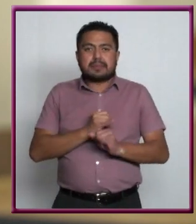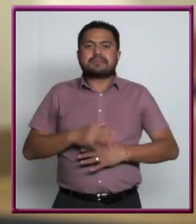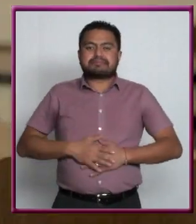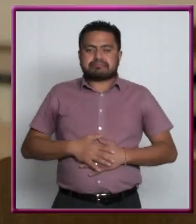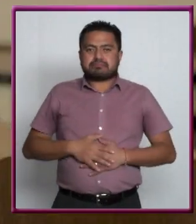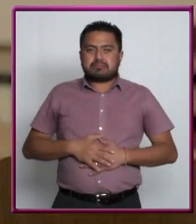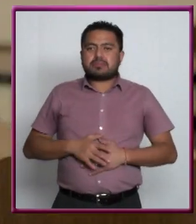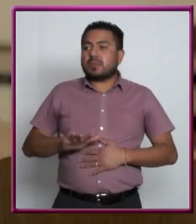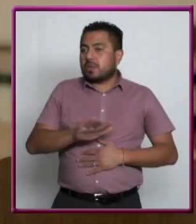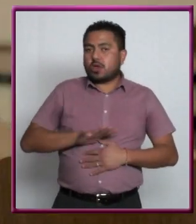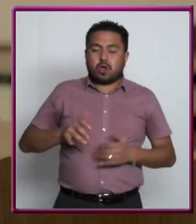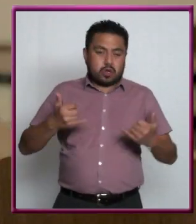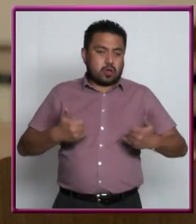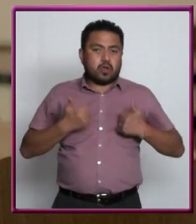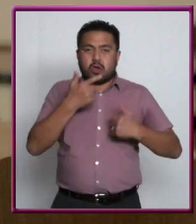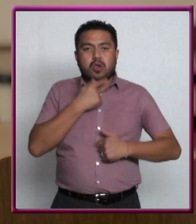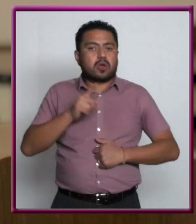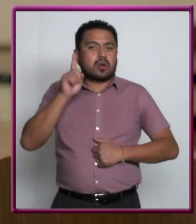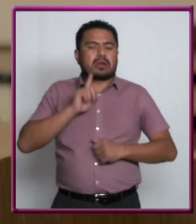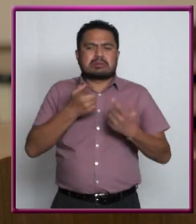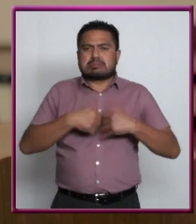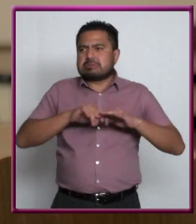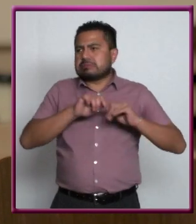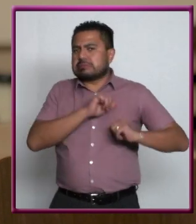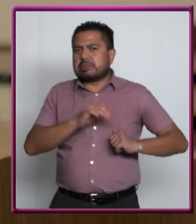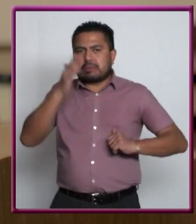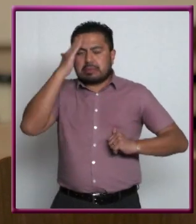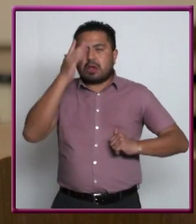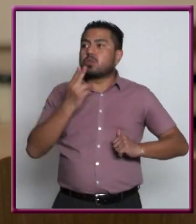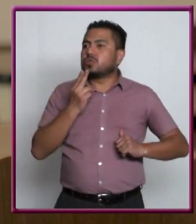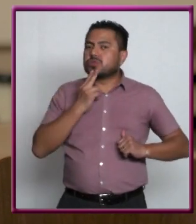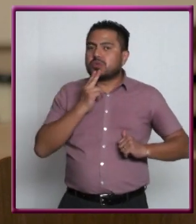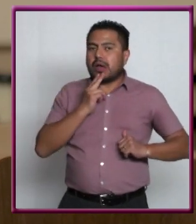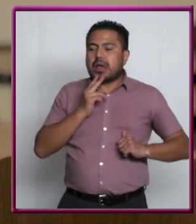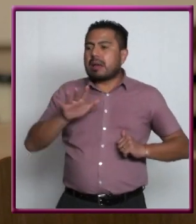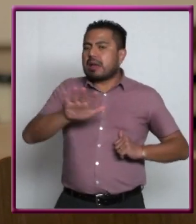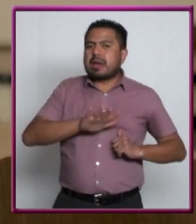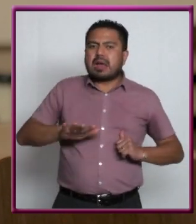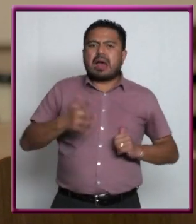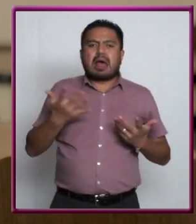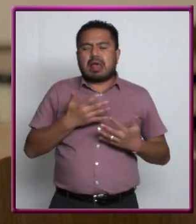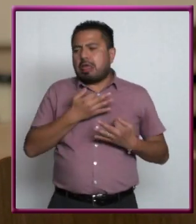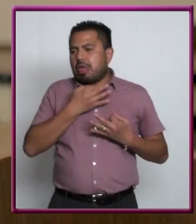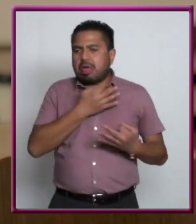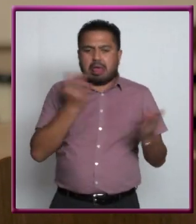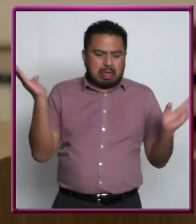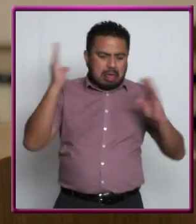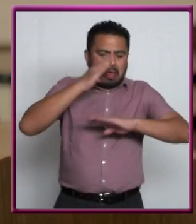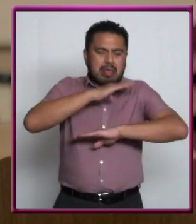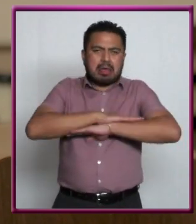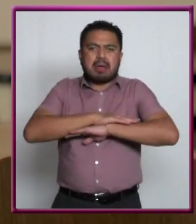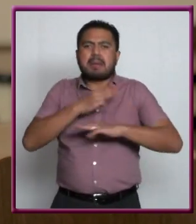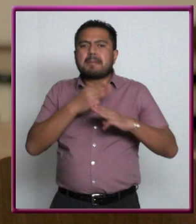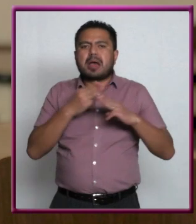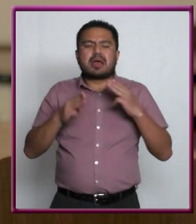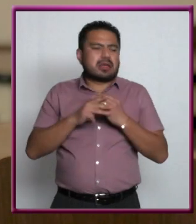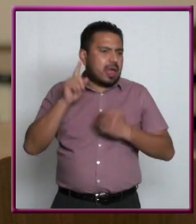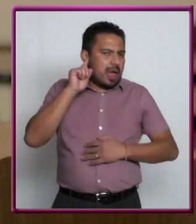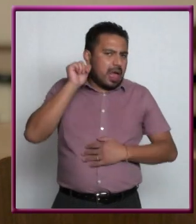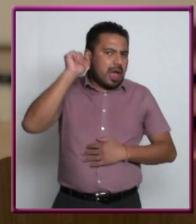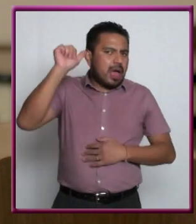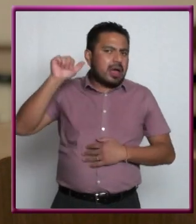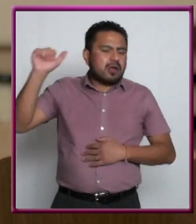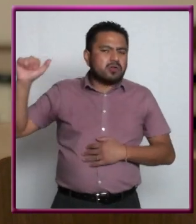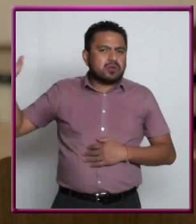Internet. Las y los jóvenes son los principales usuarios. La mayoría lo hace para entretenerse y consumir